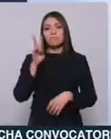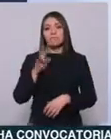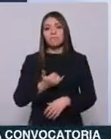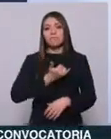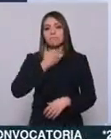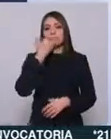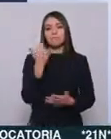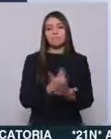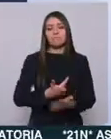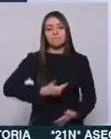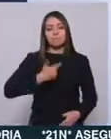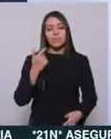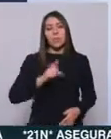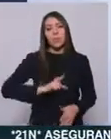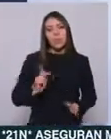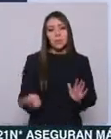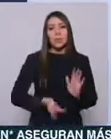Arias, 21 Noticias.